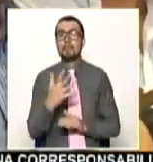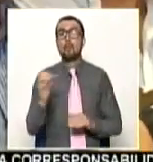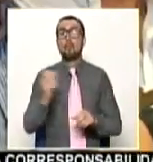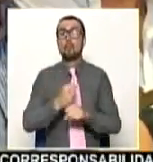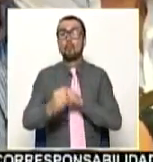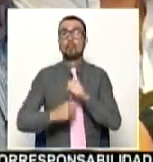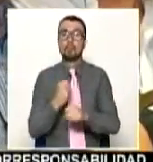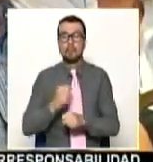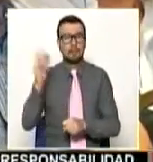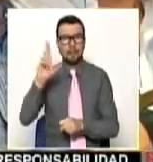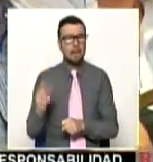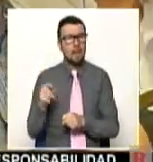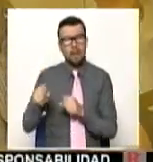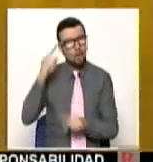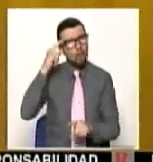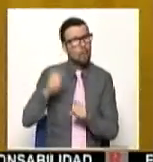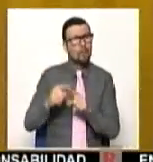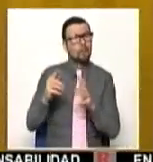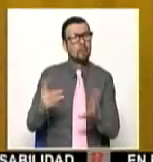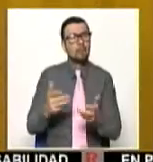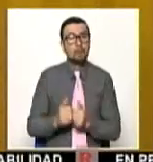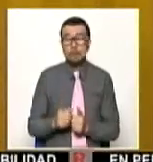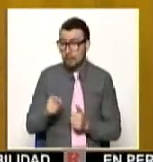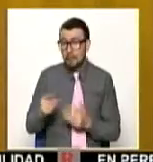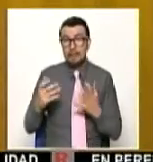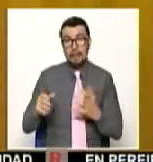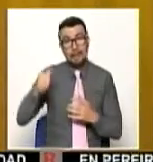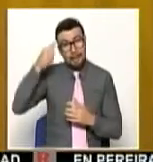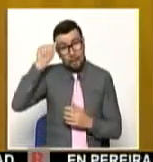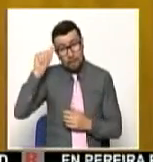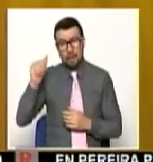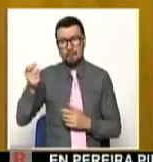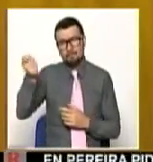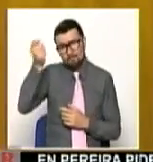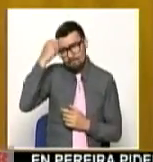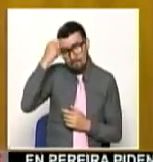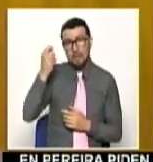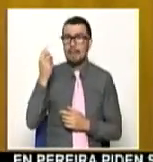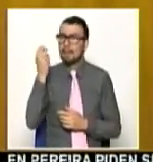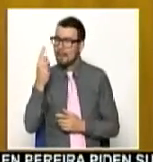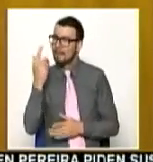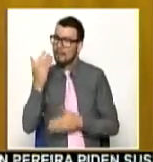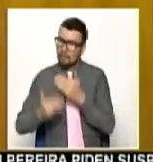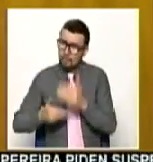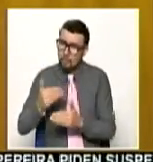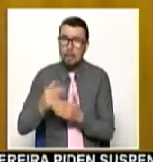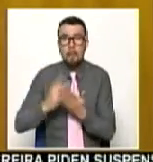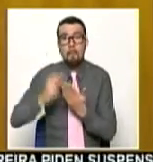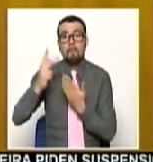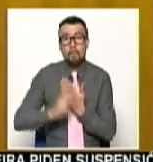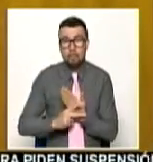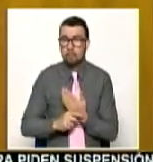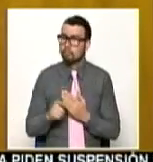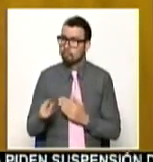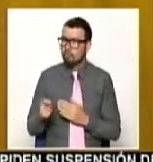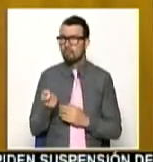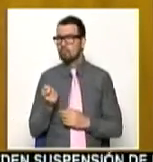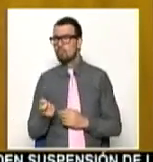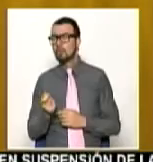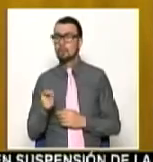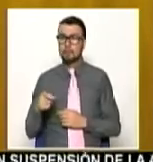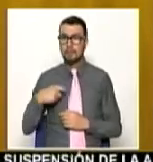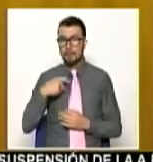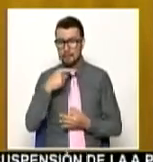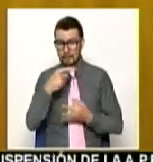Risaralda y tenía un objetivo claro: recordar la memoria, entender los procesos y proyectarla. Entonces, un poco fueron los tres